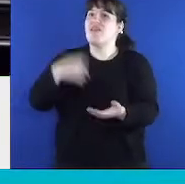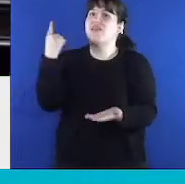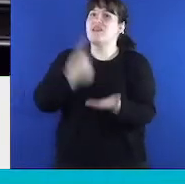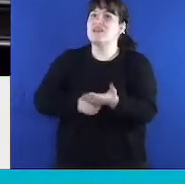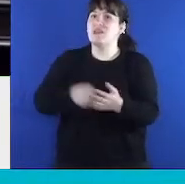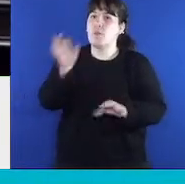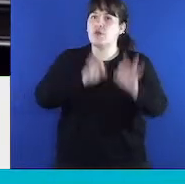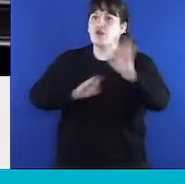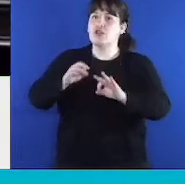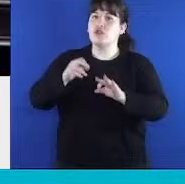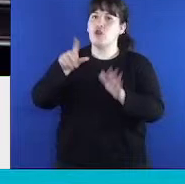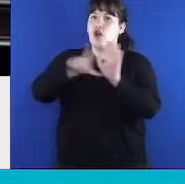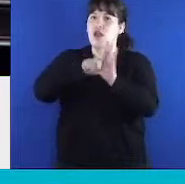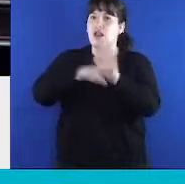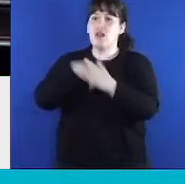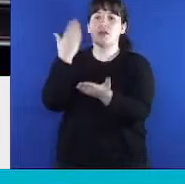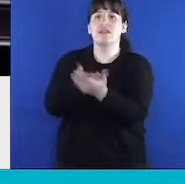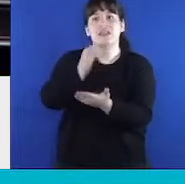debatir.